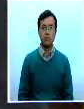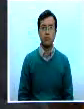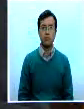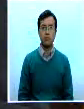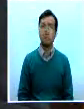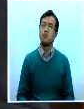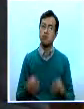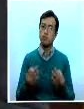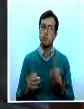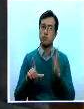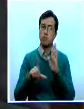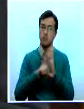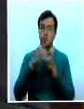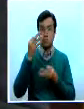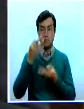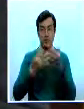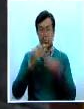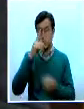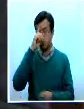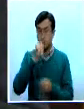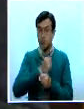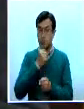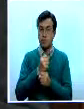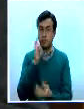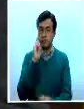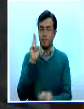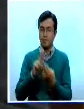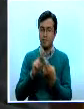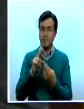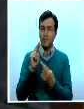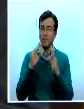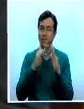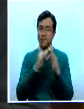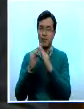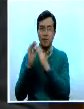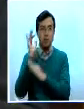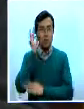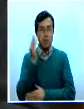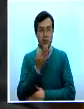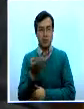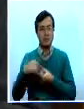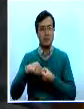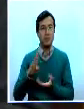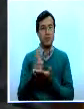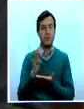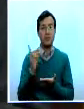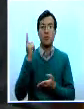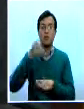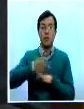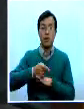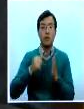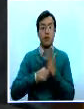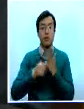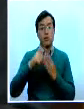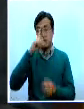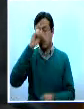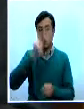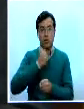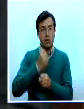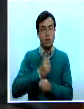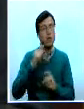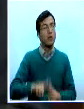y la vigencia de la ley de justicia laboral y reconocimiento del trabajo en el hogar incorpora disposiciones sobre las cuales el ministro del trabajo ya comenzó a